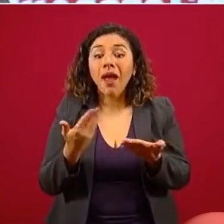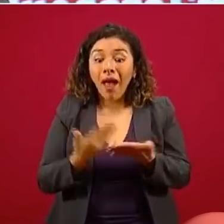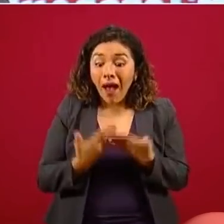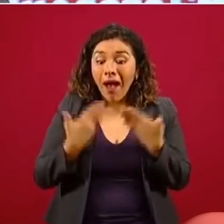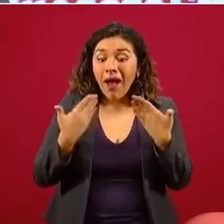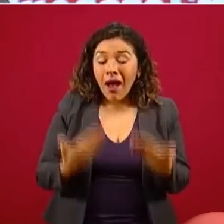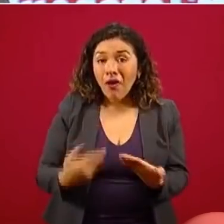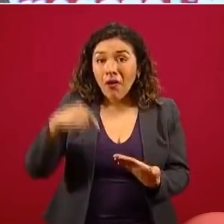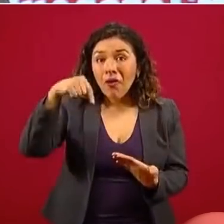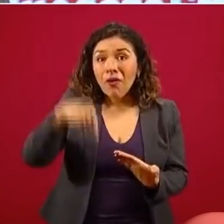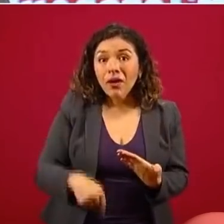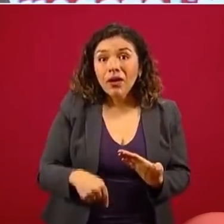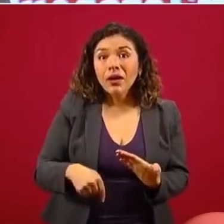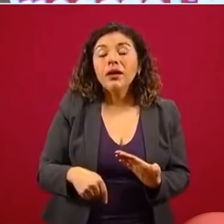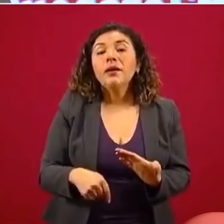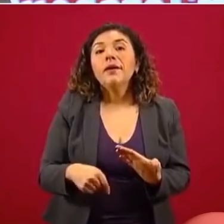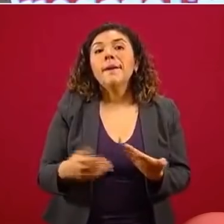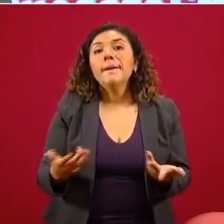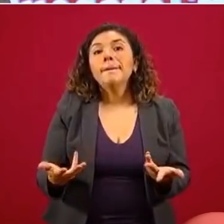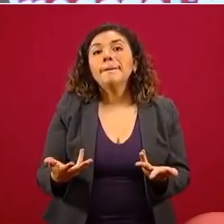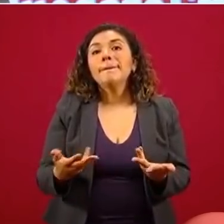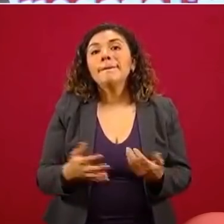ahora